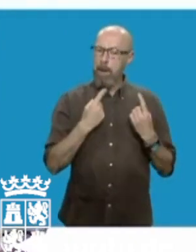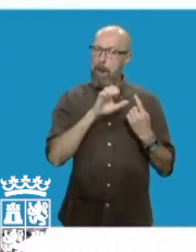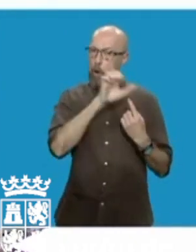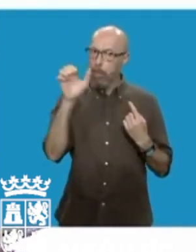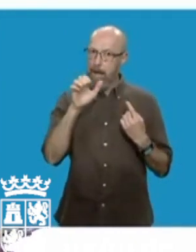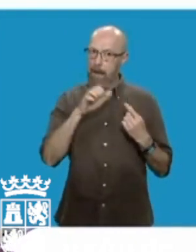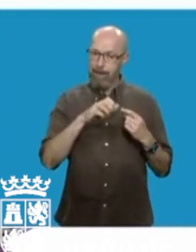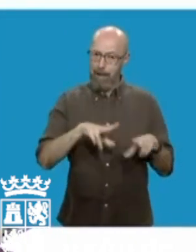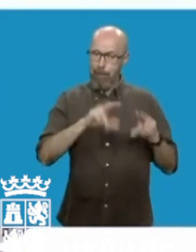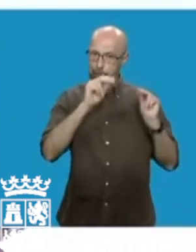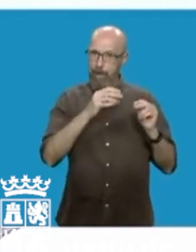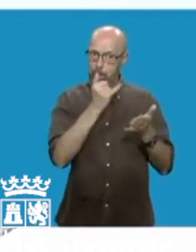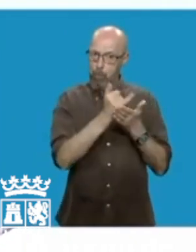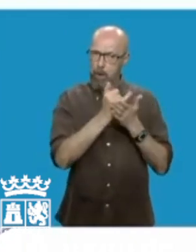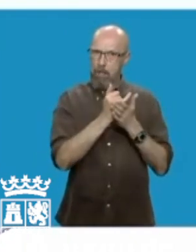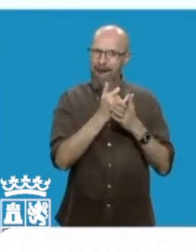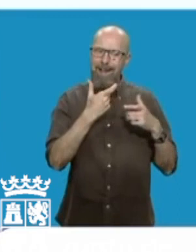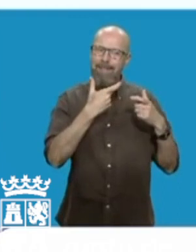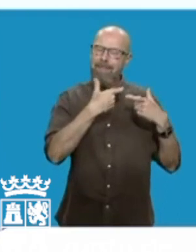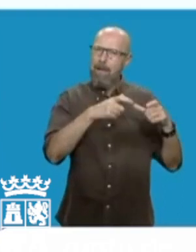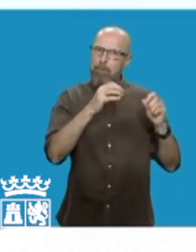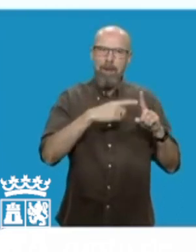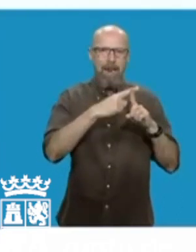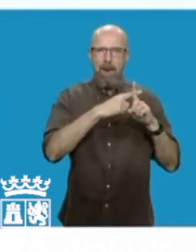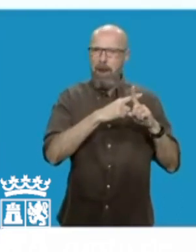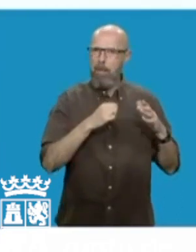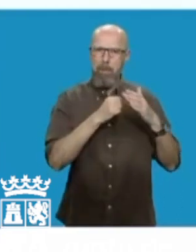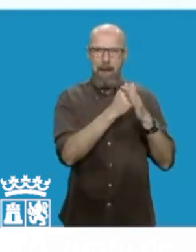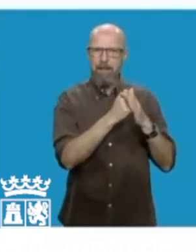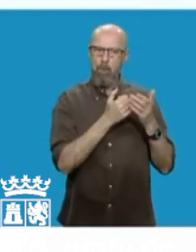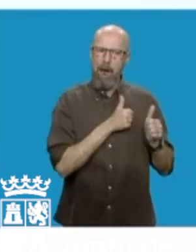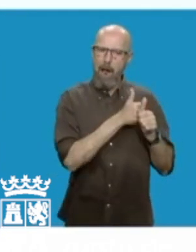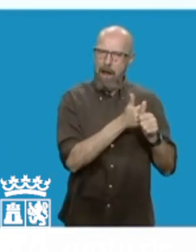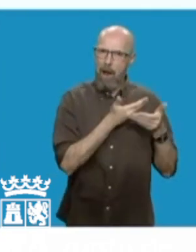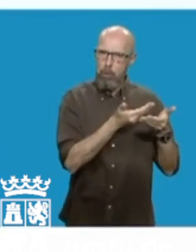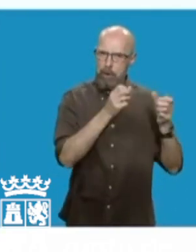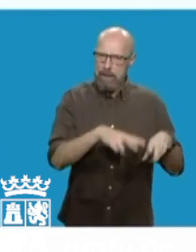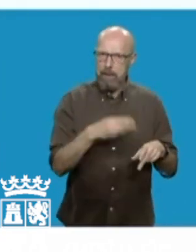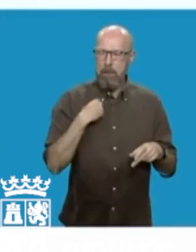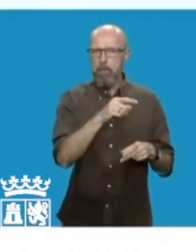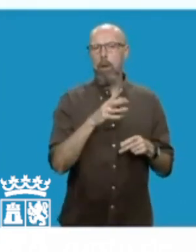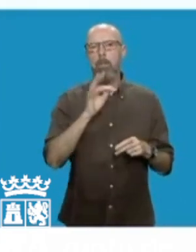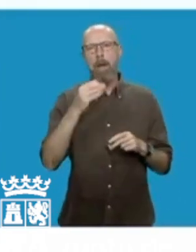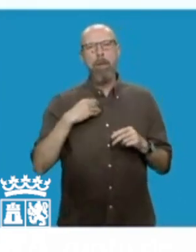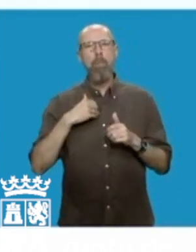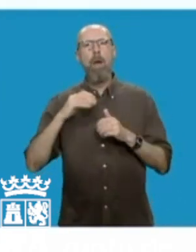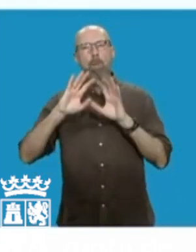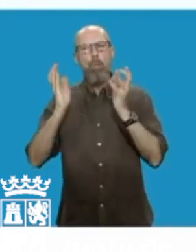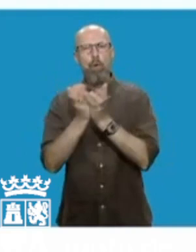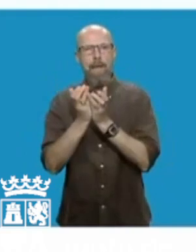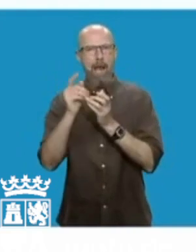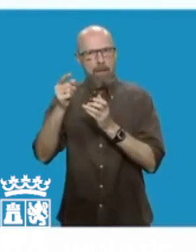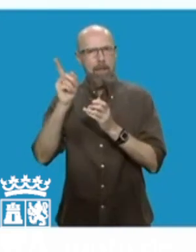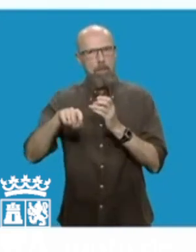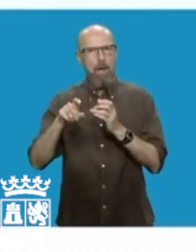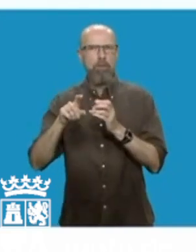en la modalidad más exigente, la original, la que no tiene asistencia, y también su dominio en los mundiales de baja, han hecho de Sara García Álvarez un referente del